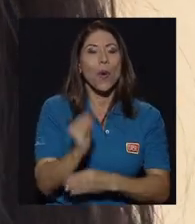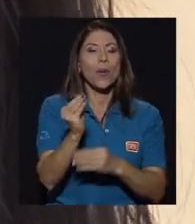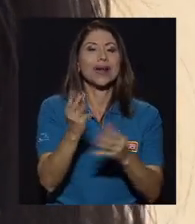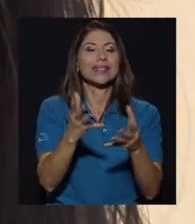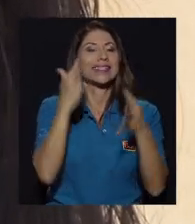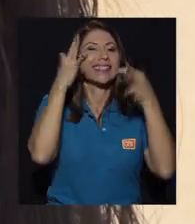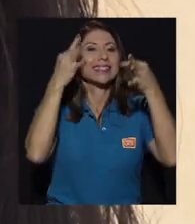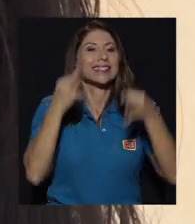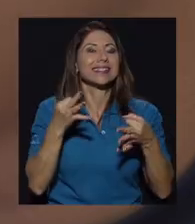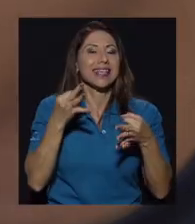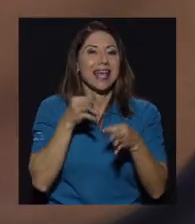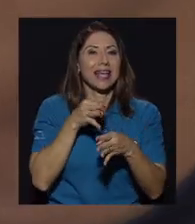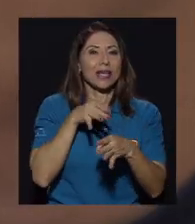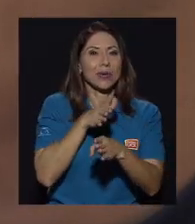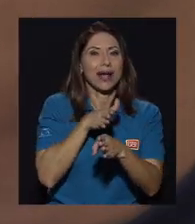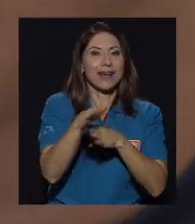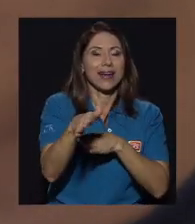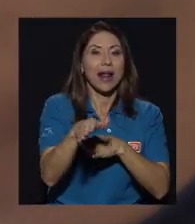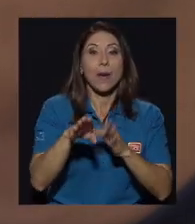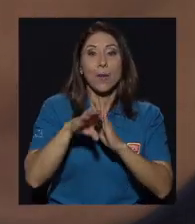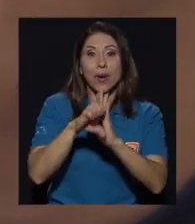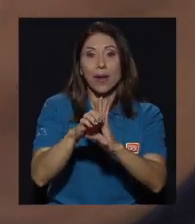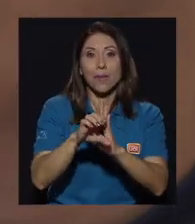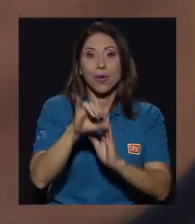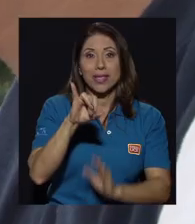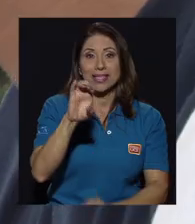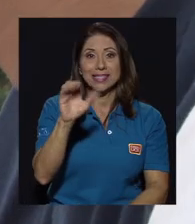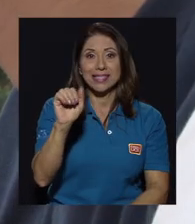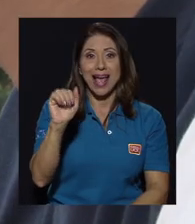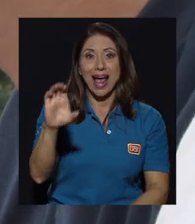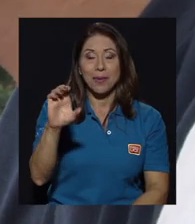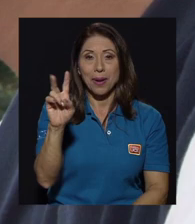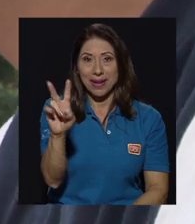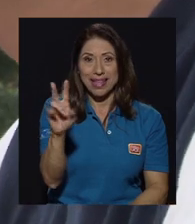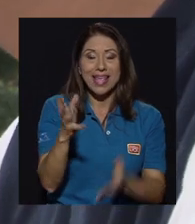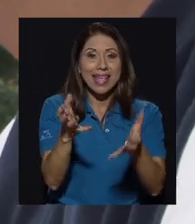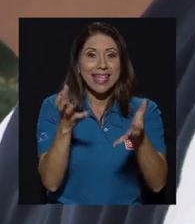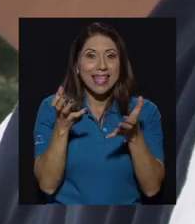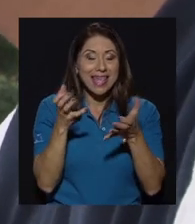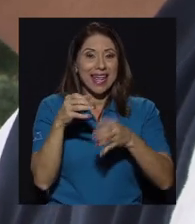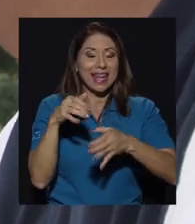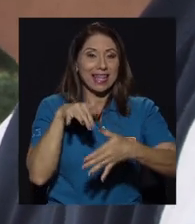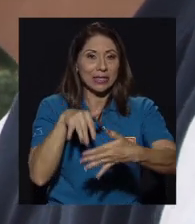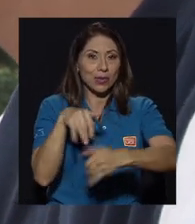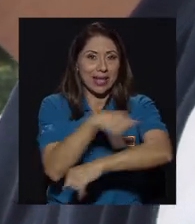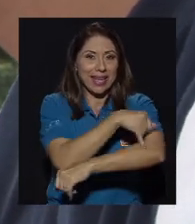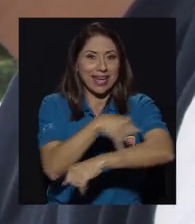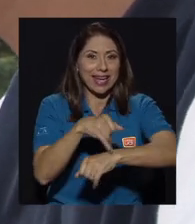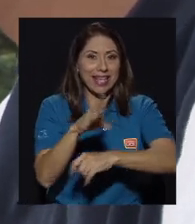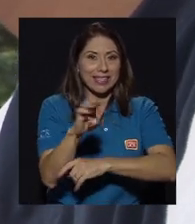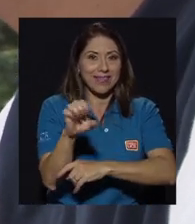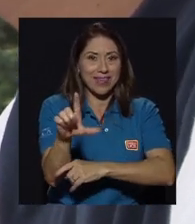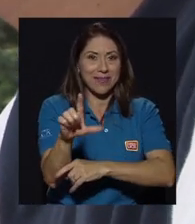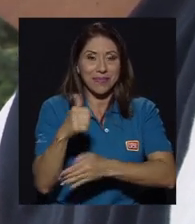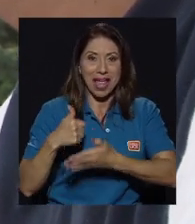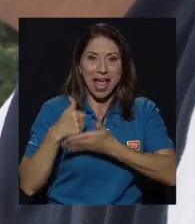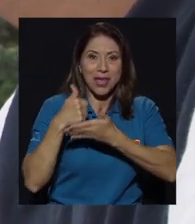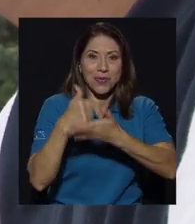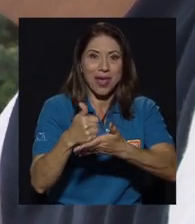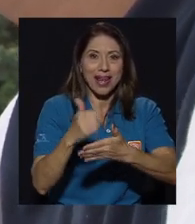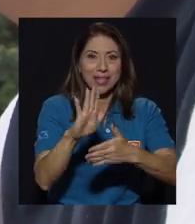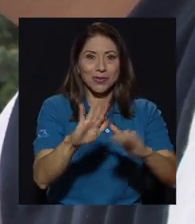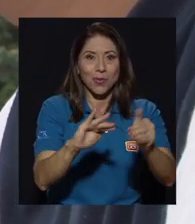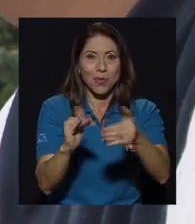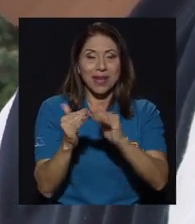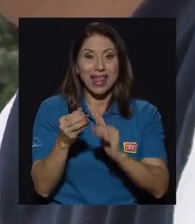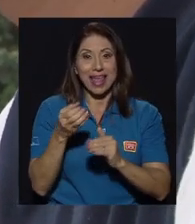carrera universitaria, como es el caso de Isaac Valverde, quien planea estudiar Ingeniería Civil y ayudar a su comunidad al ser admitido